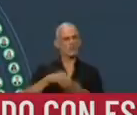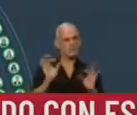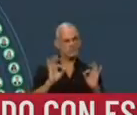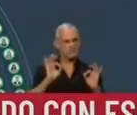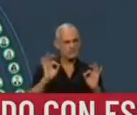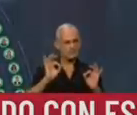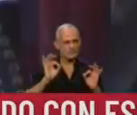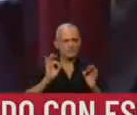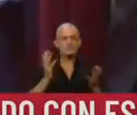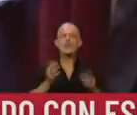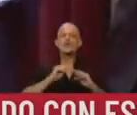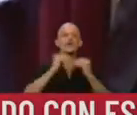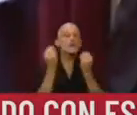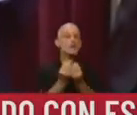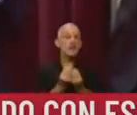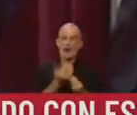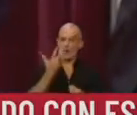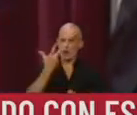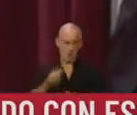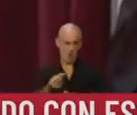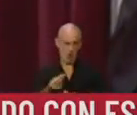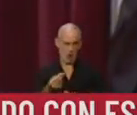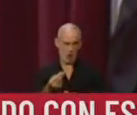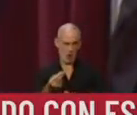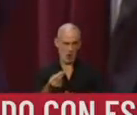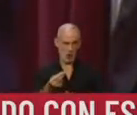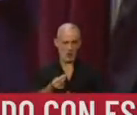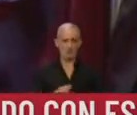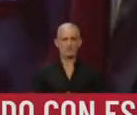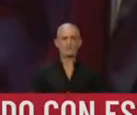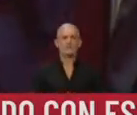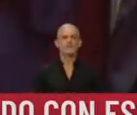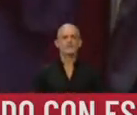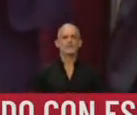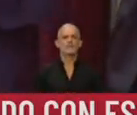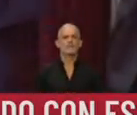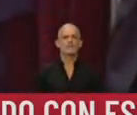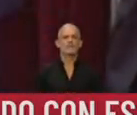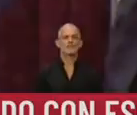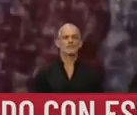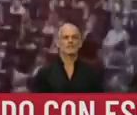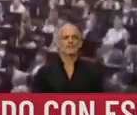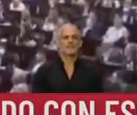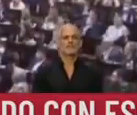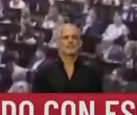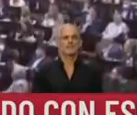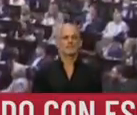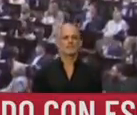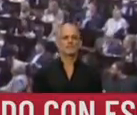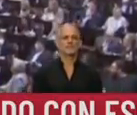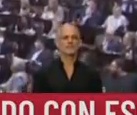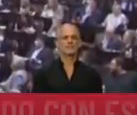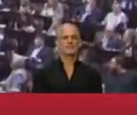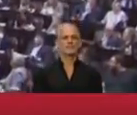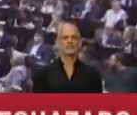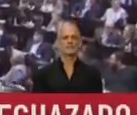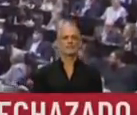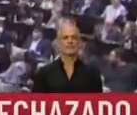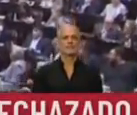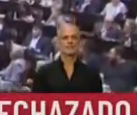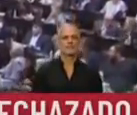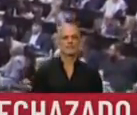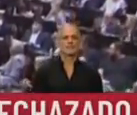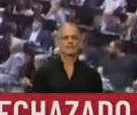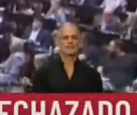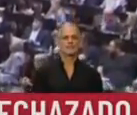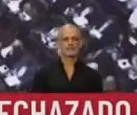la llamó, pedimos nosotros, lo hice yo, que pasáramos a un cuarto intermedio hasta el martes que viene, que fuera el